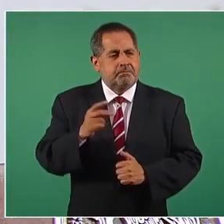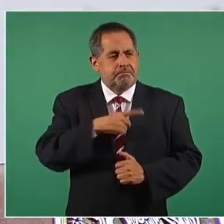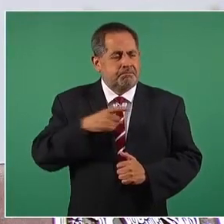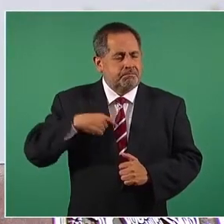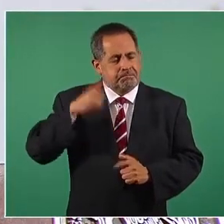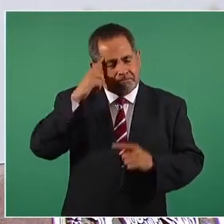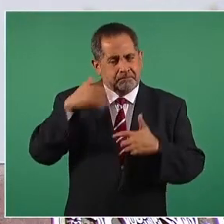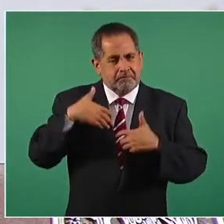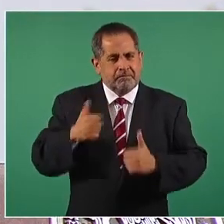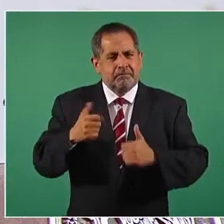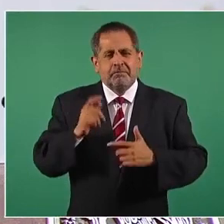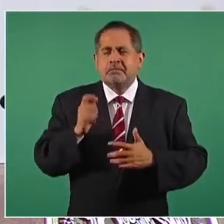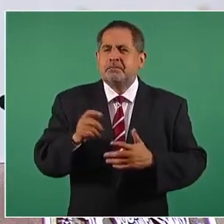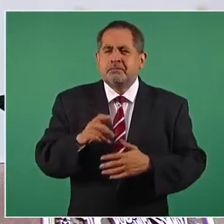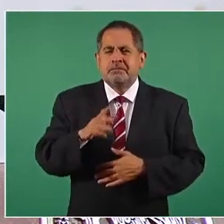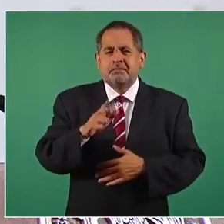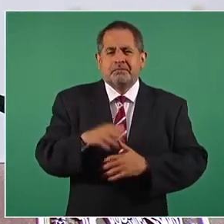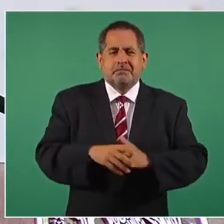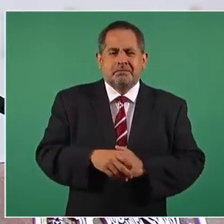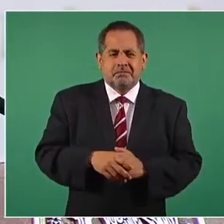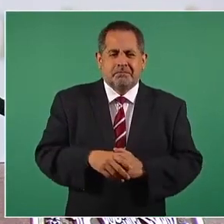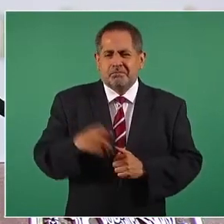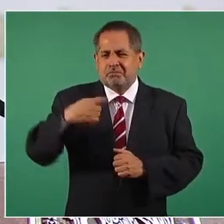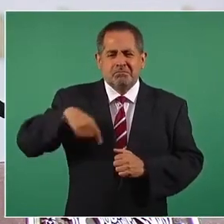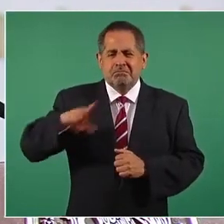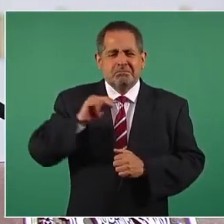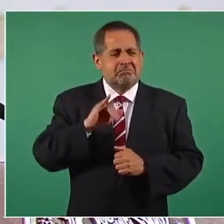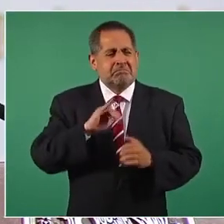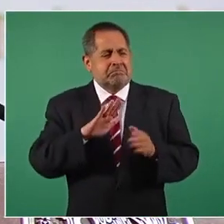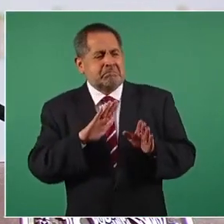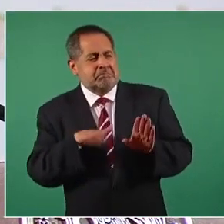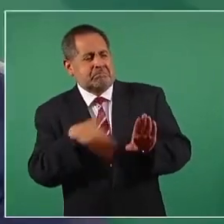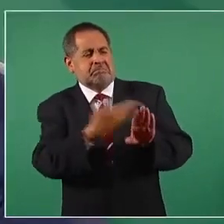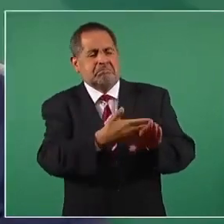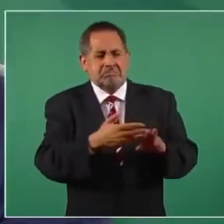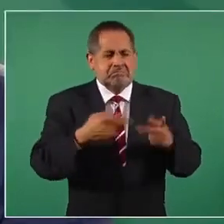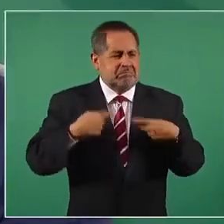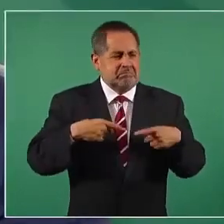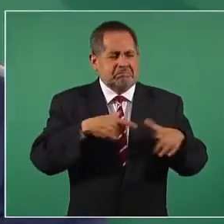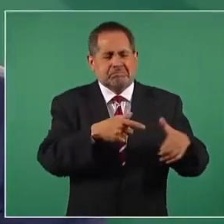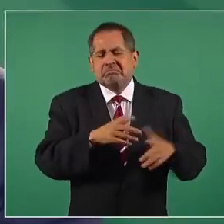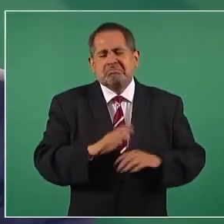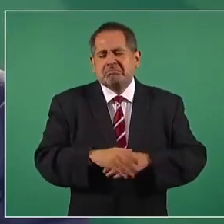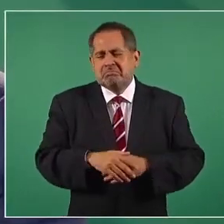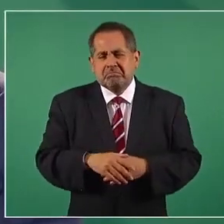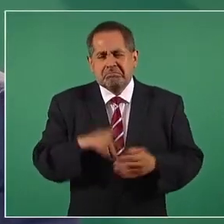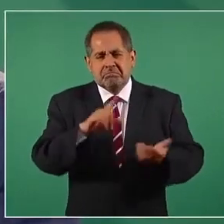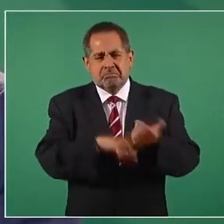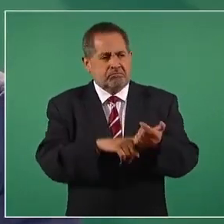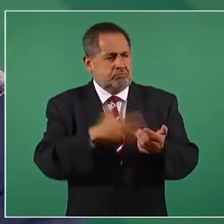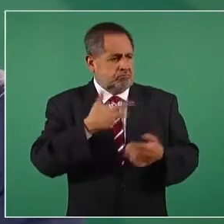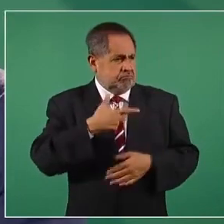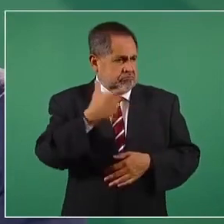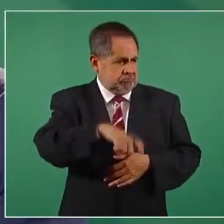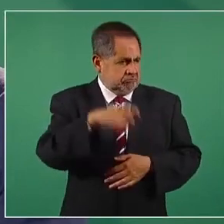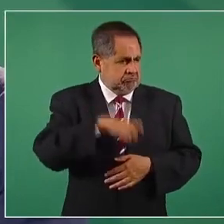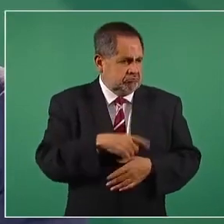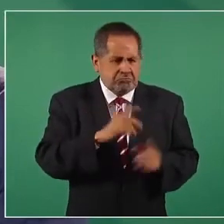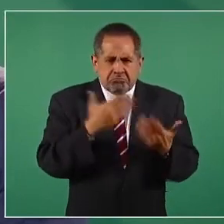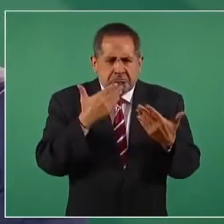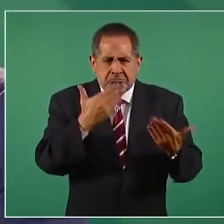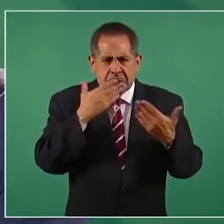entender, nosotros ni siquiera estamos en contra de la gente que tiene un patrimonio,